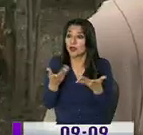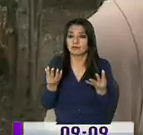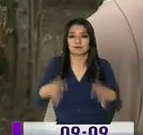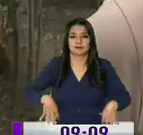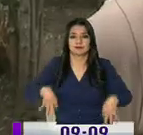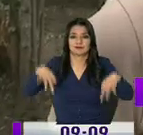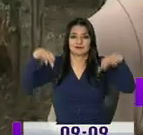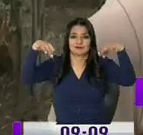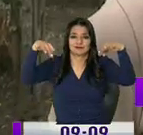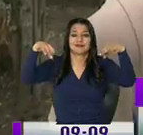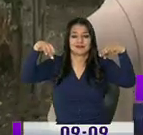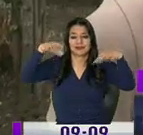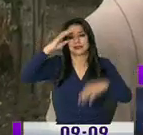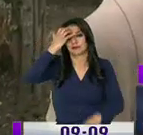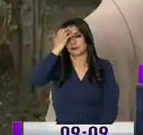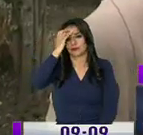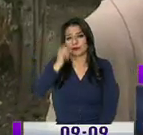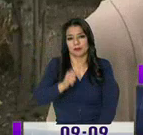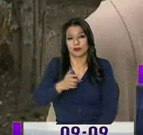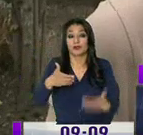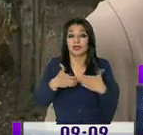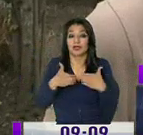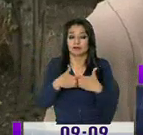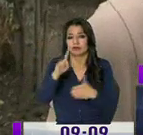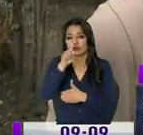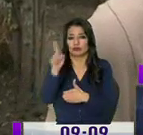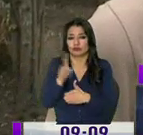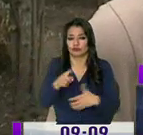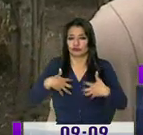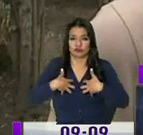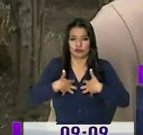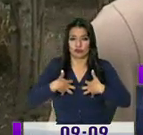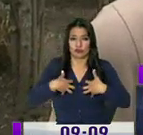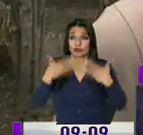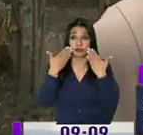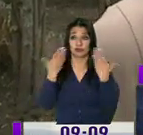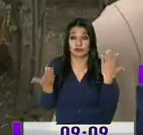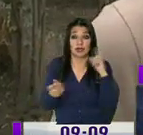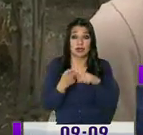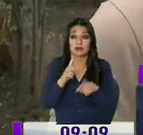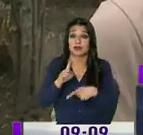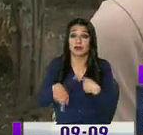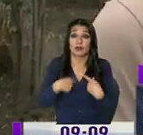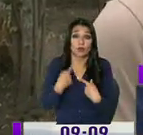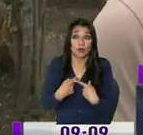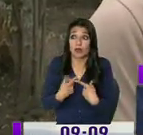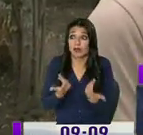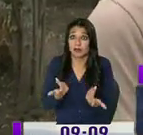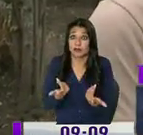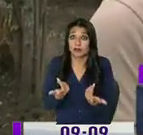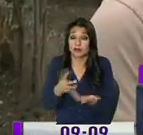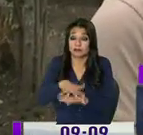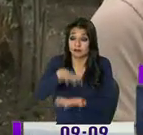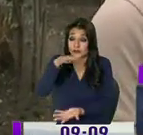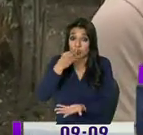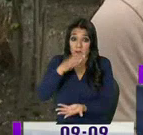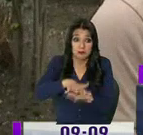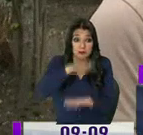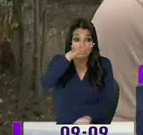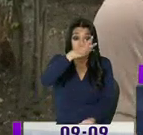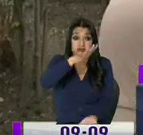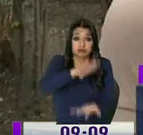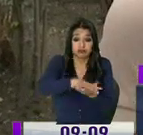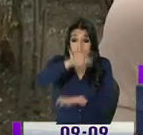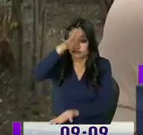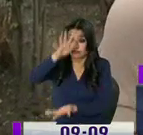es una preocupación constante del equipo del zoológico porque no sabemos hasta cuándo vamos a poder abastecer del alimento y también